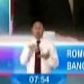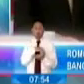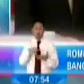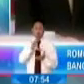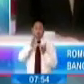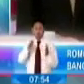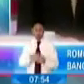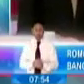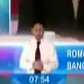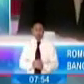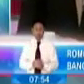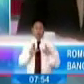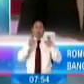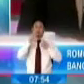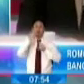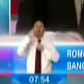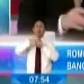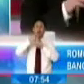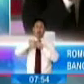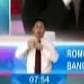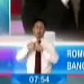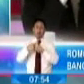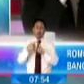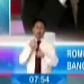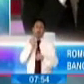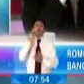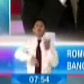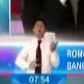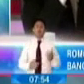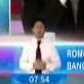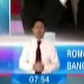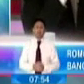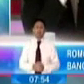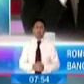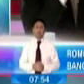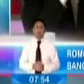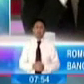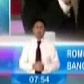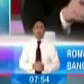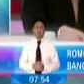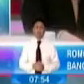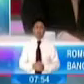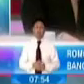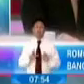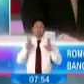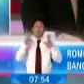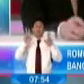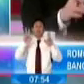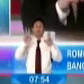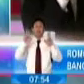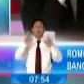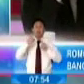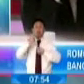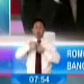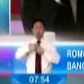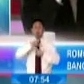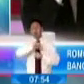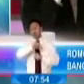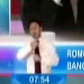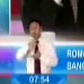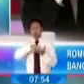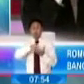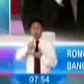está incluido en el veto es el tema de los arriendos. ¿Qué se plantea? Bueno, en el caso de los arriendos y en el caso de otros pagos, permítame